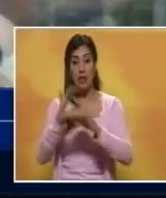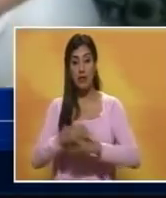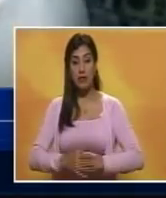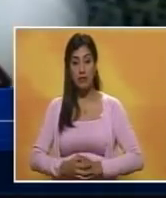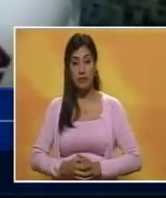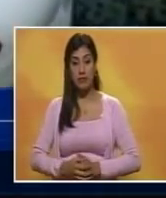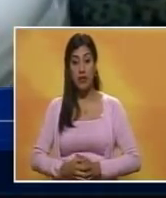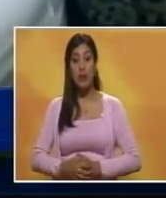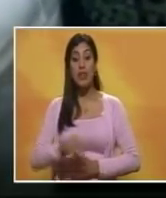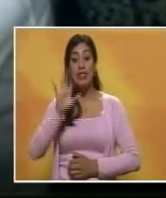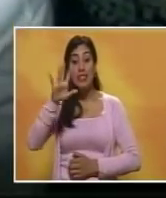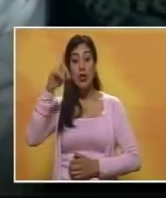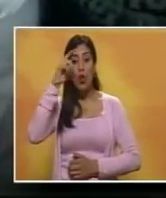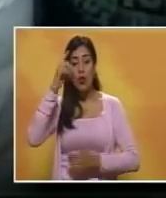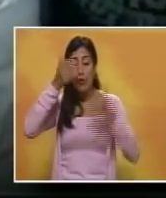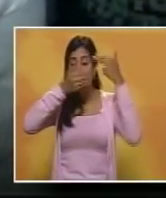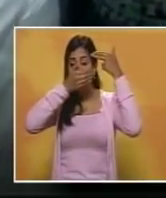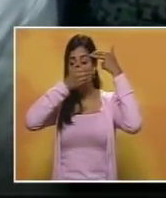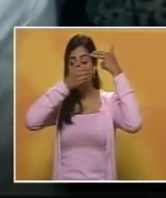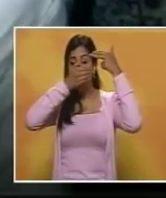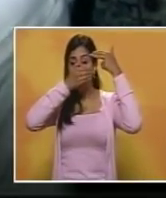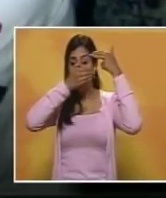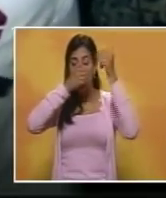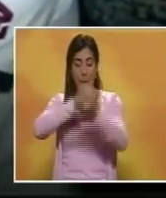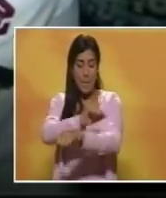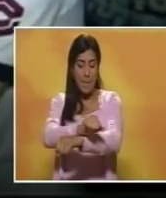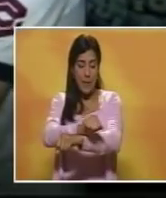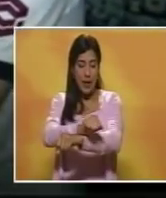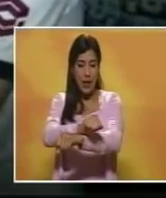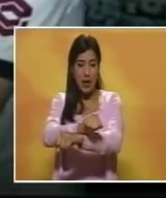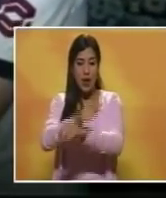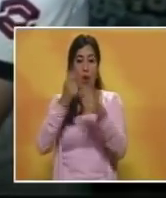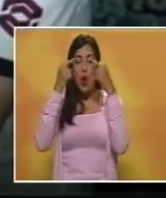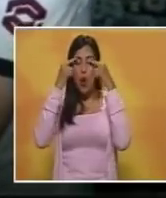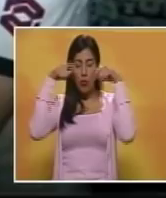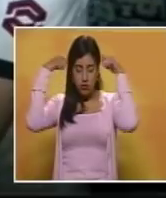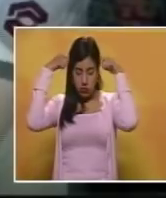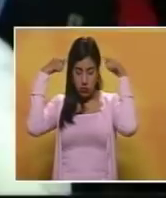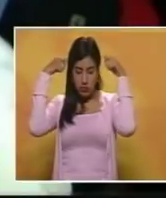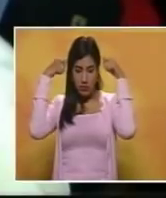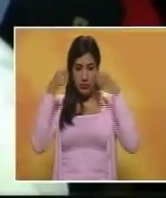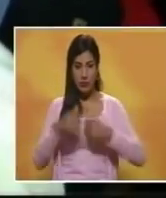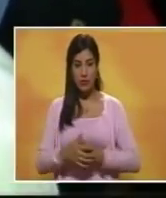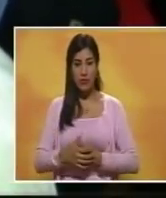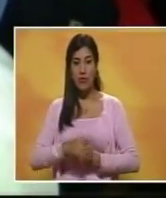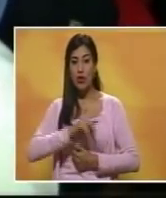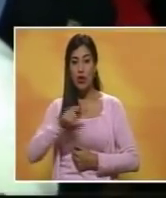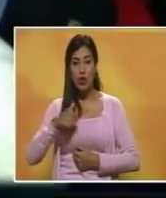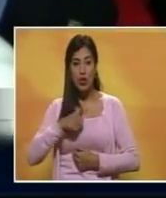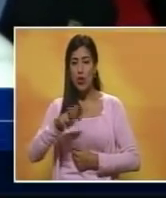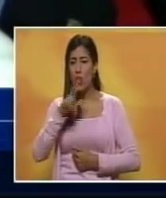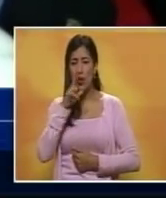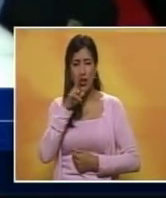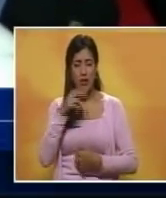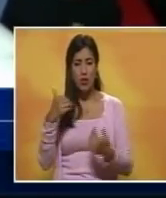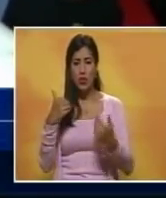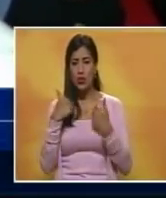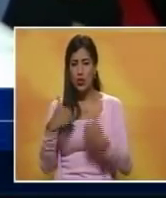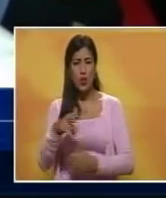alguna. Durante los 5 días de secuestro estuvieron maniatados y con los ojos vendados. Nosotros estábamos en unas condiciones